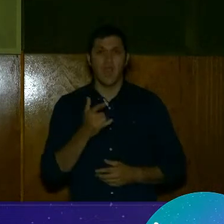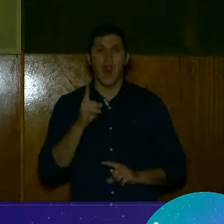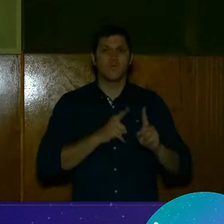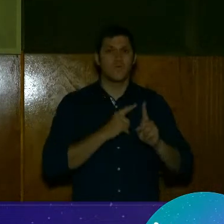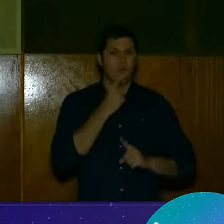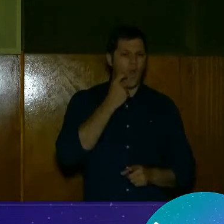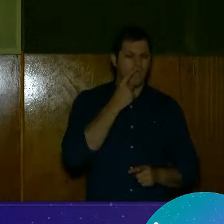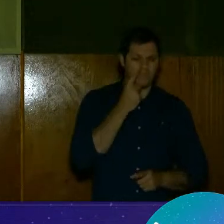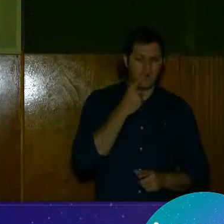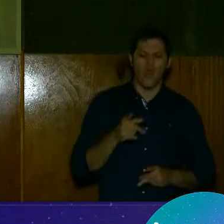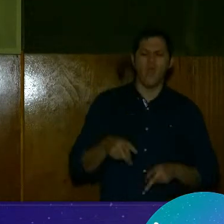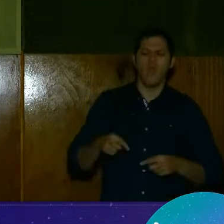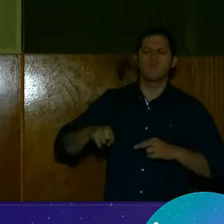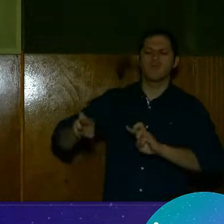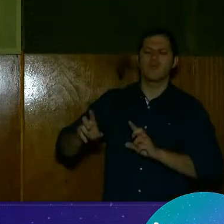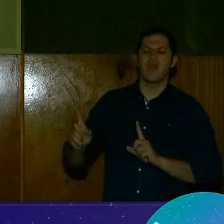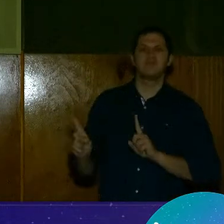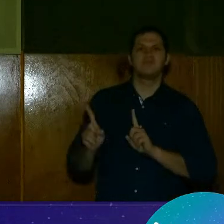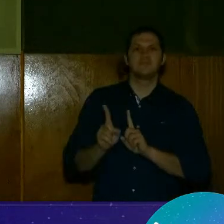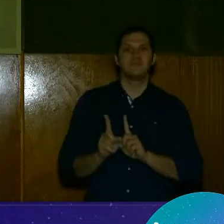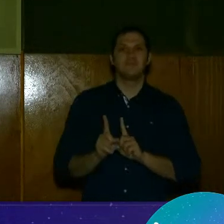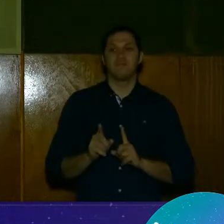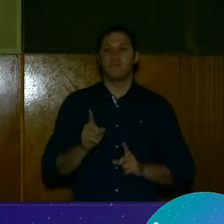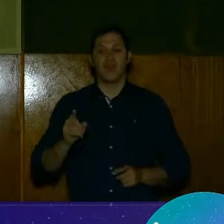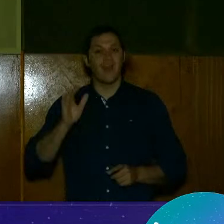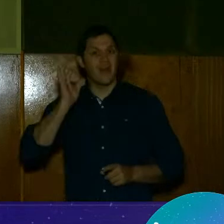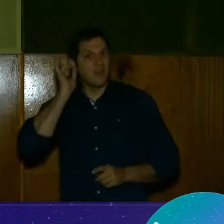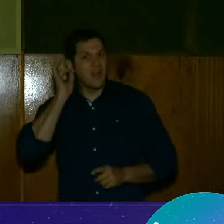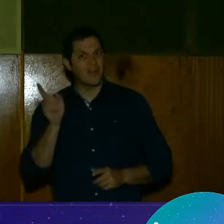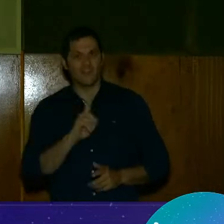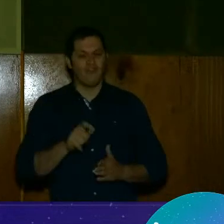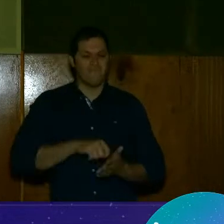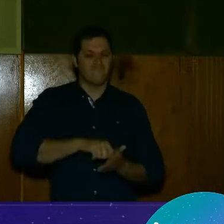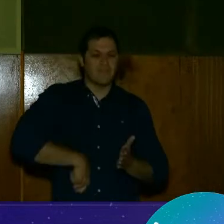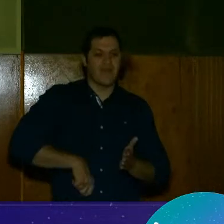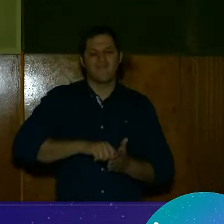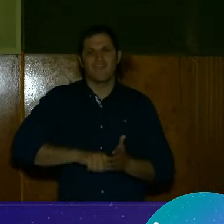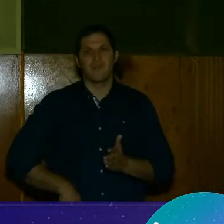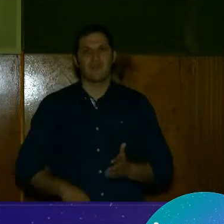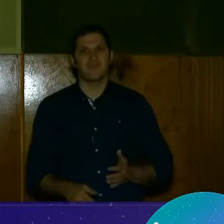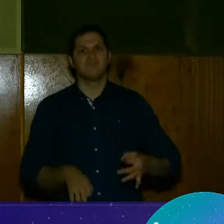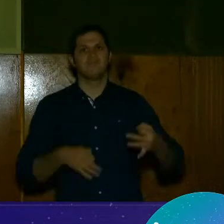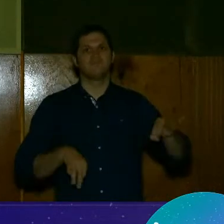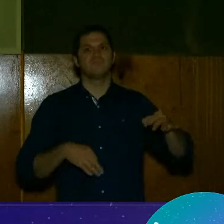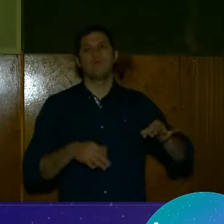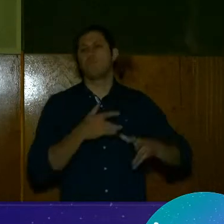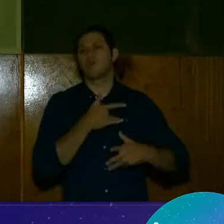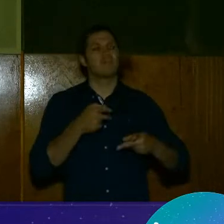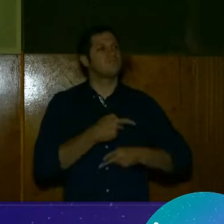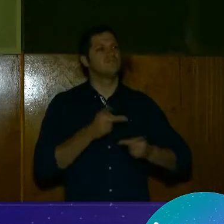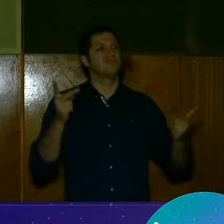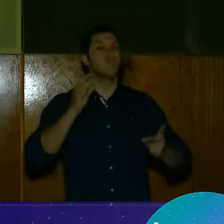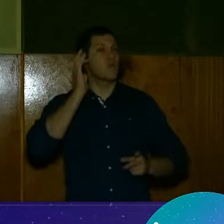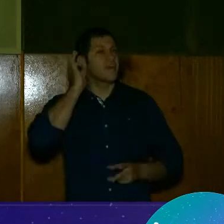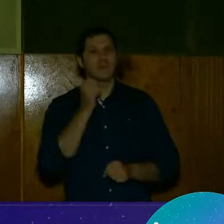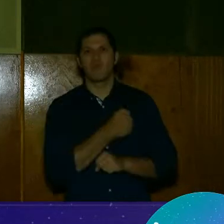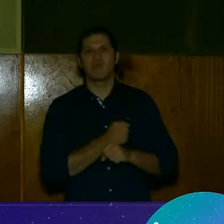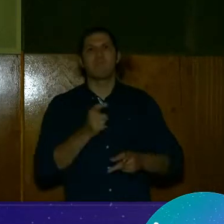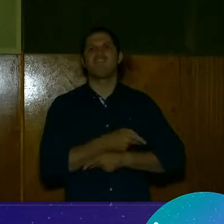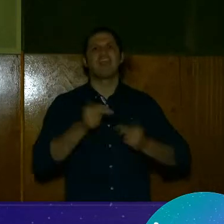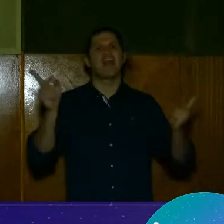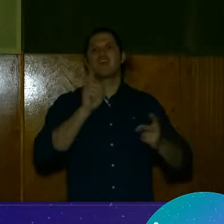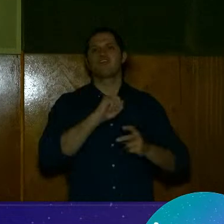y para encontrarlas hay que investigar más en las historias muchas veces las mujeres están detrás de algún hombre que les dé un espacio